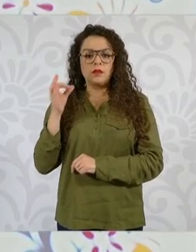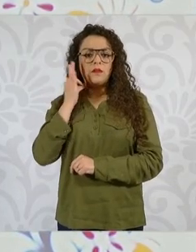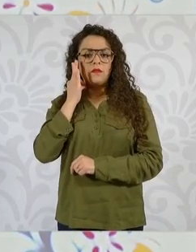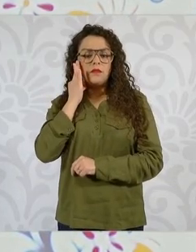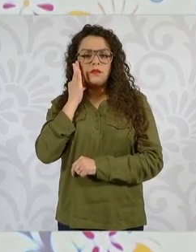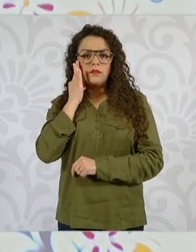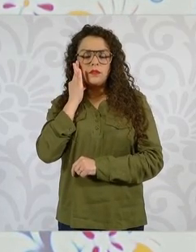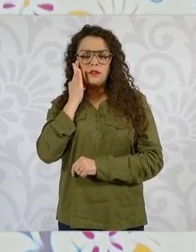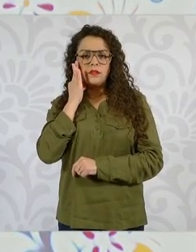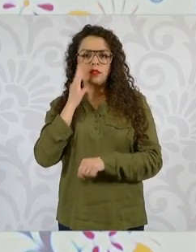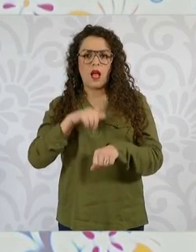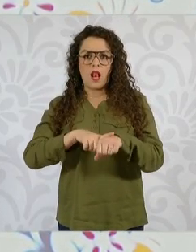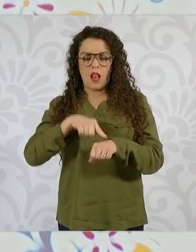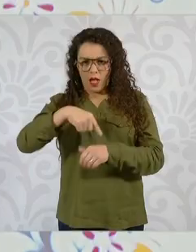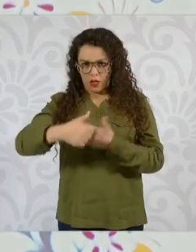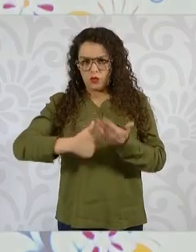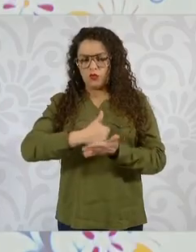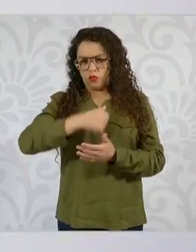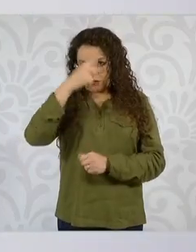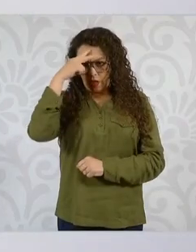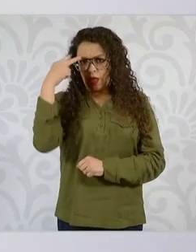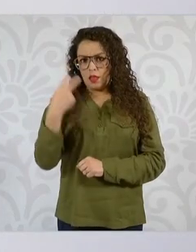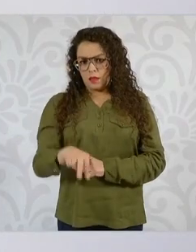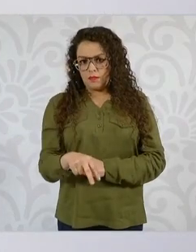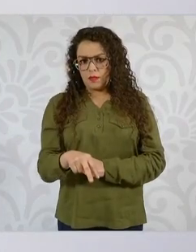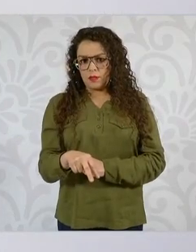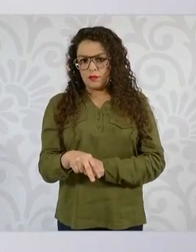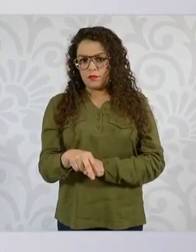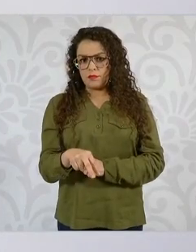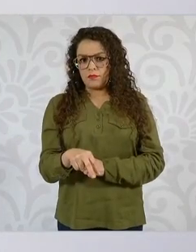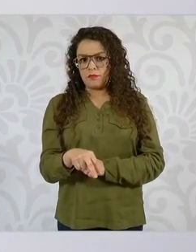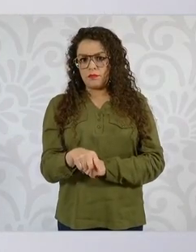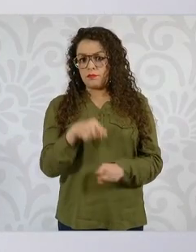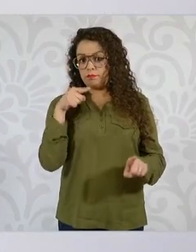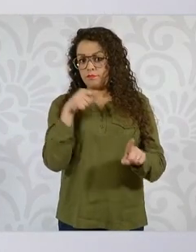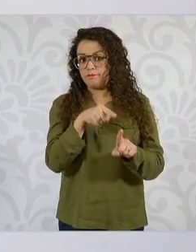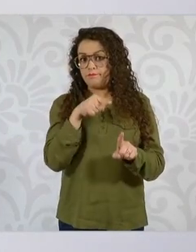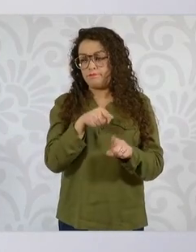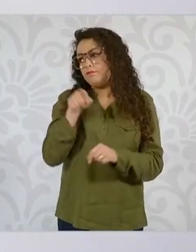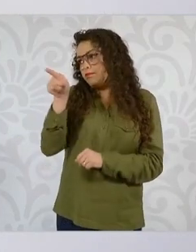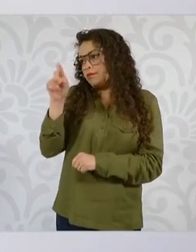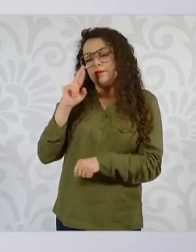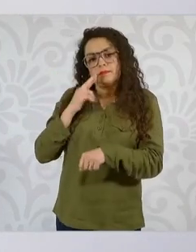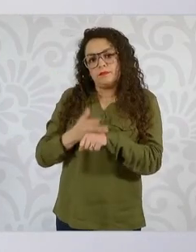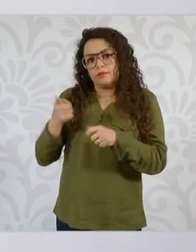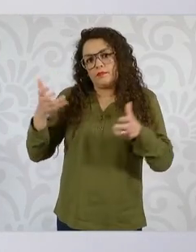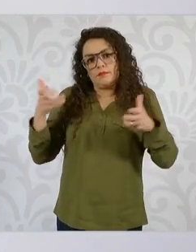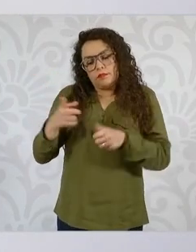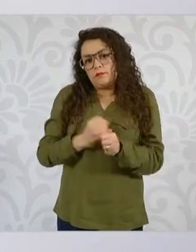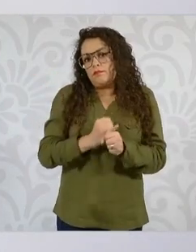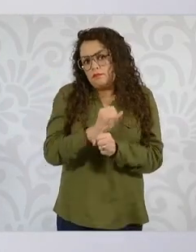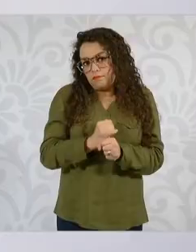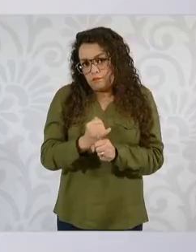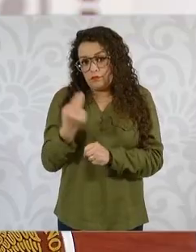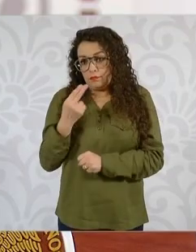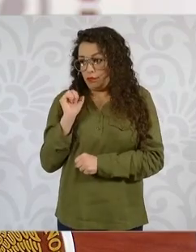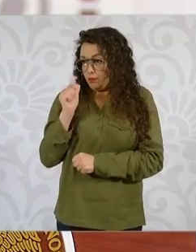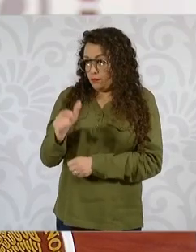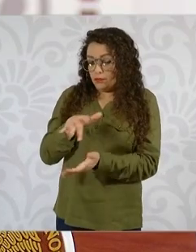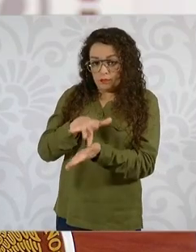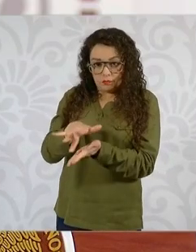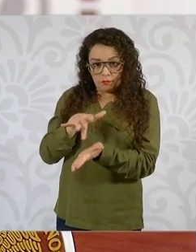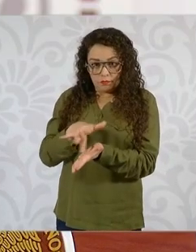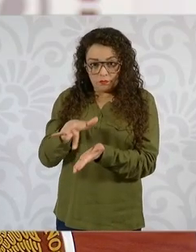de la ciudad y es un caso que lo tienen que llevar ellos y cualquier apoyo que requieran